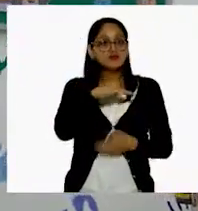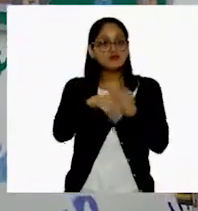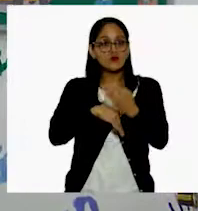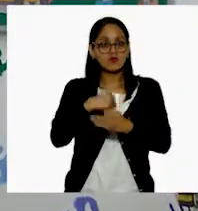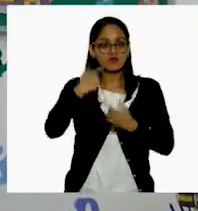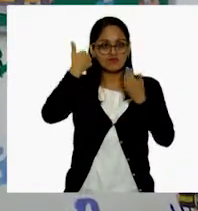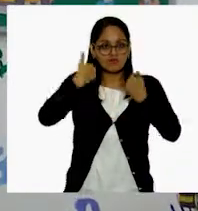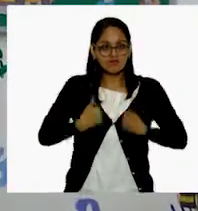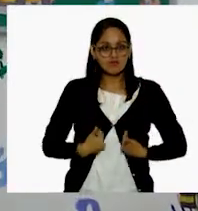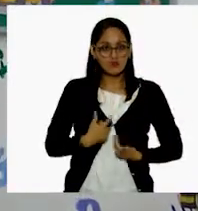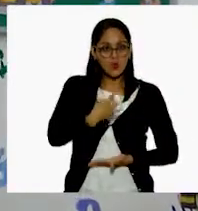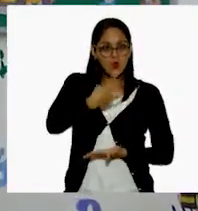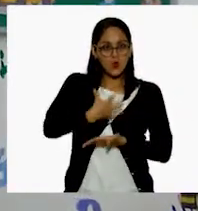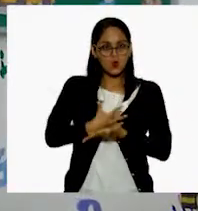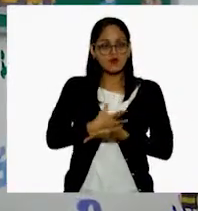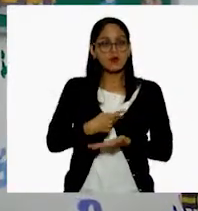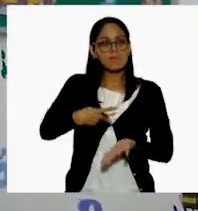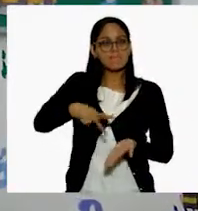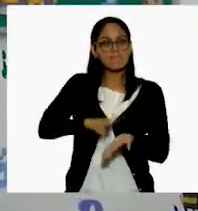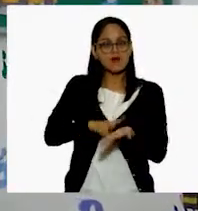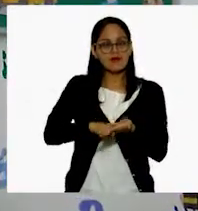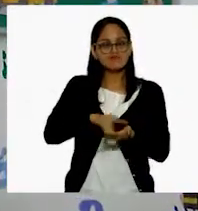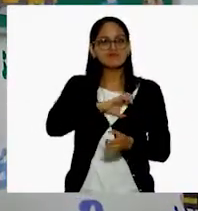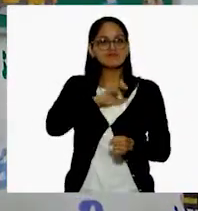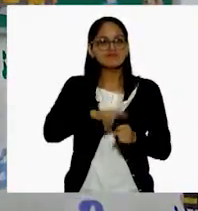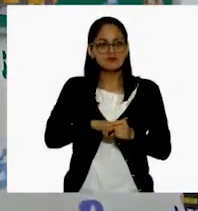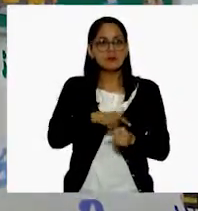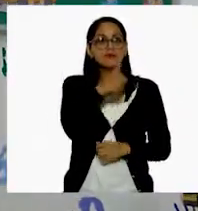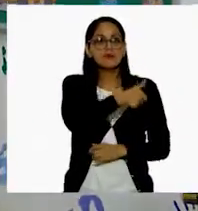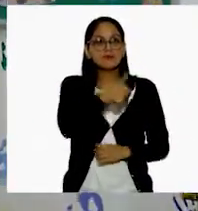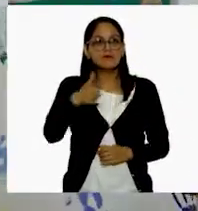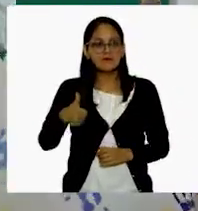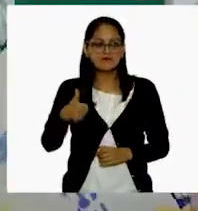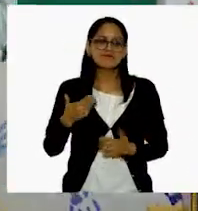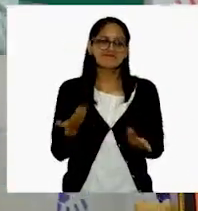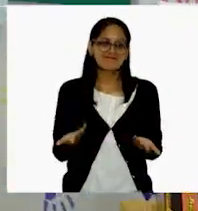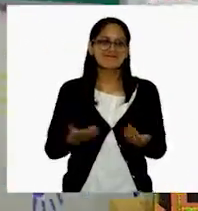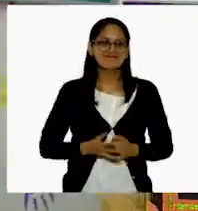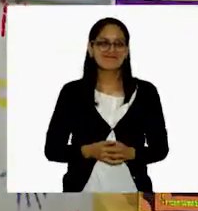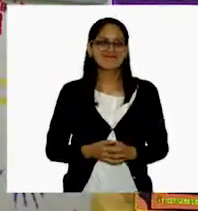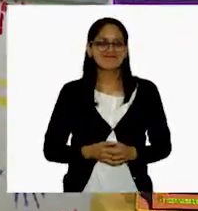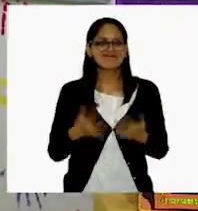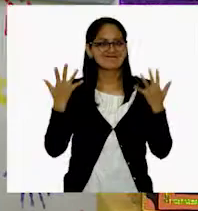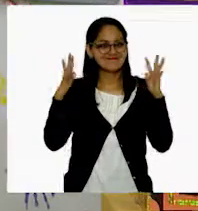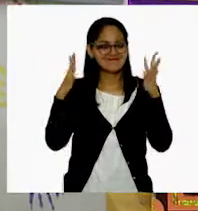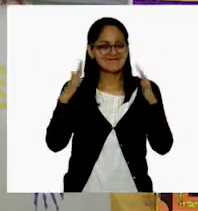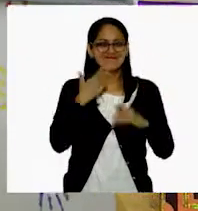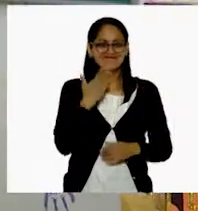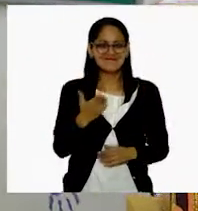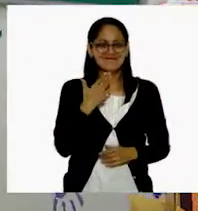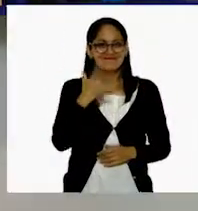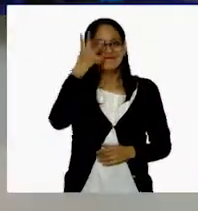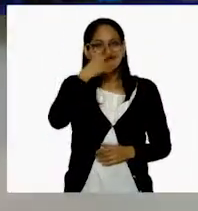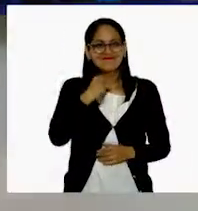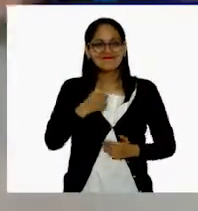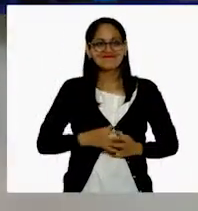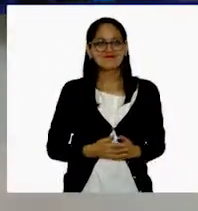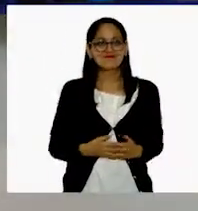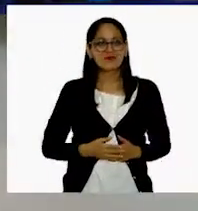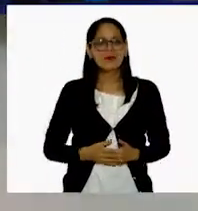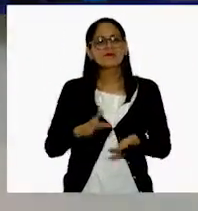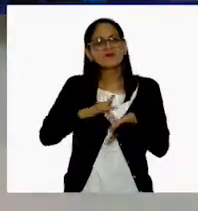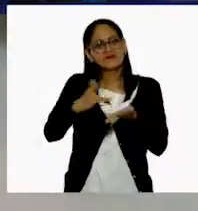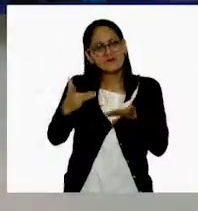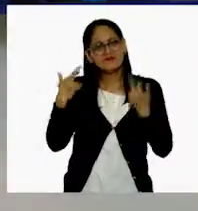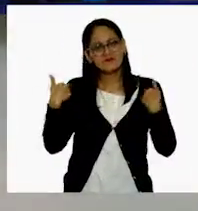únicos, valiosos y especiales. Sí. Cada uno de nosotros. ¡Qué hermoso! ¡Qué bonito!